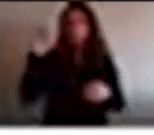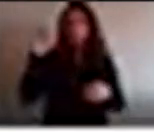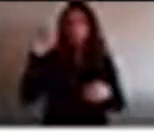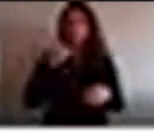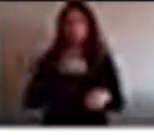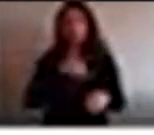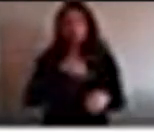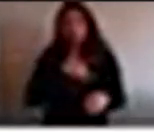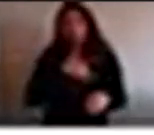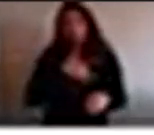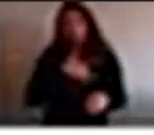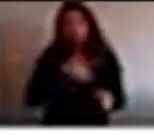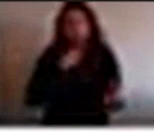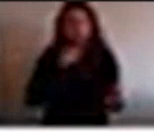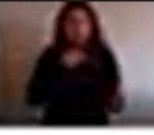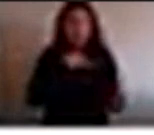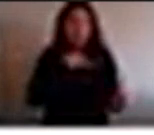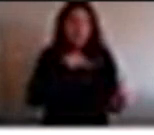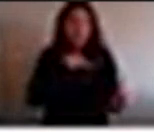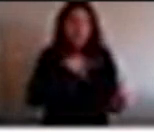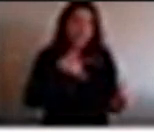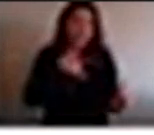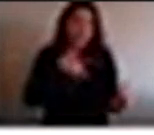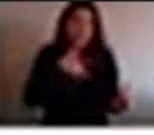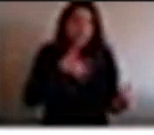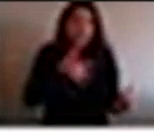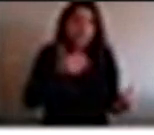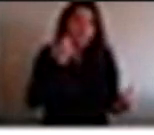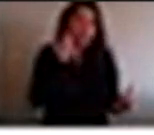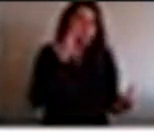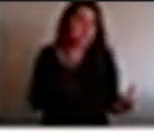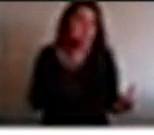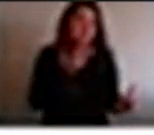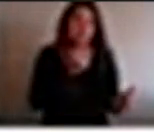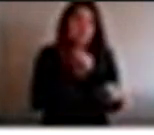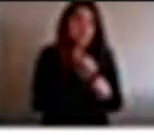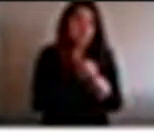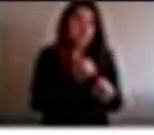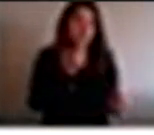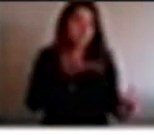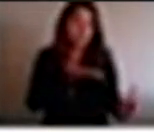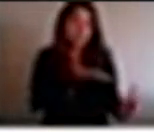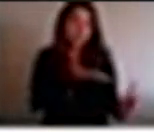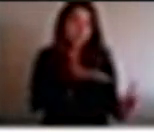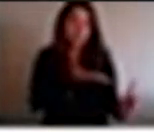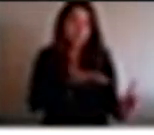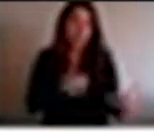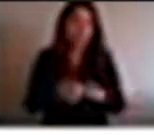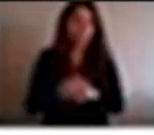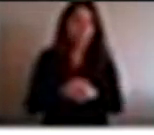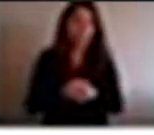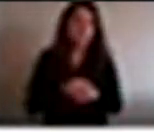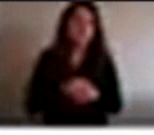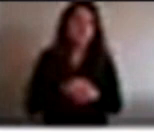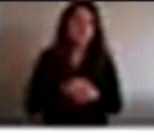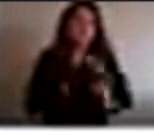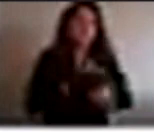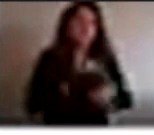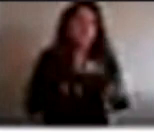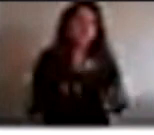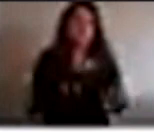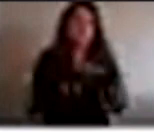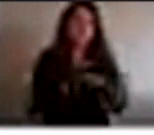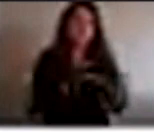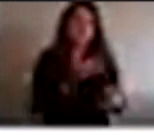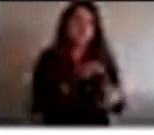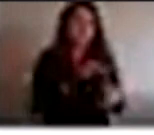Debemos quitarnos esos imaginarios que pensamos que una persona con discapacidad es una persona enferma, es una persona que